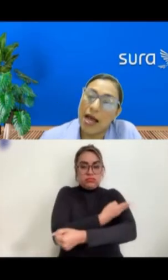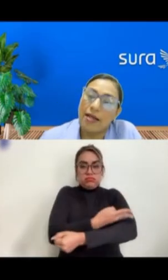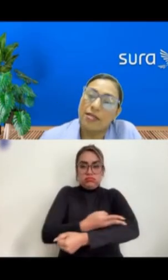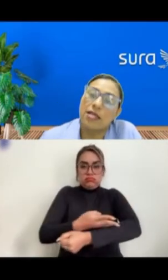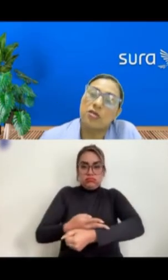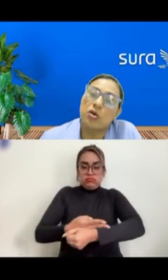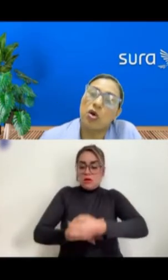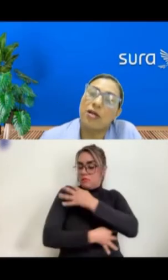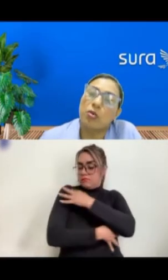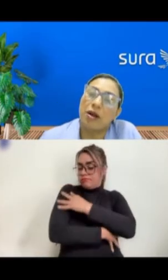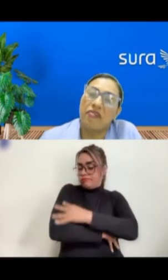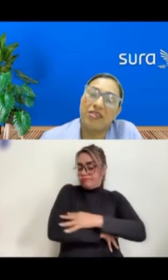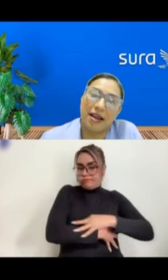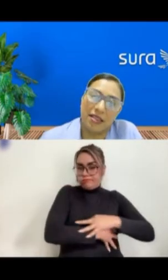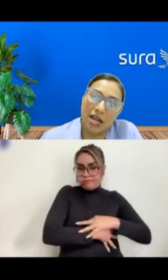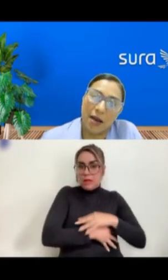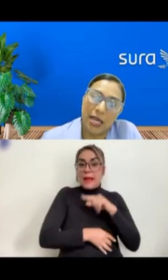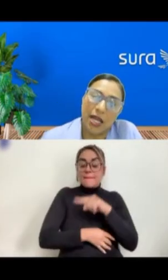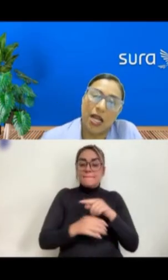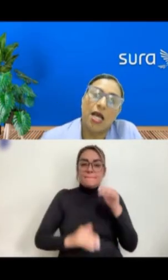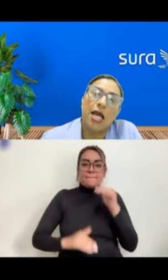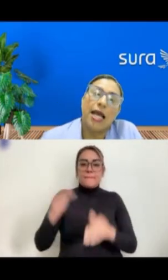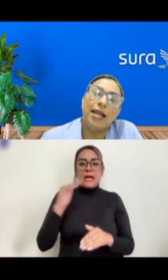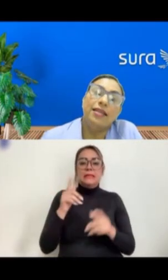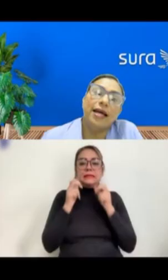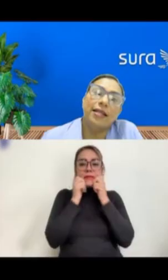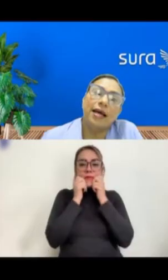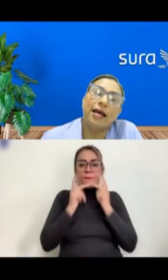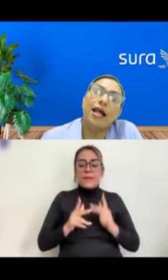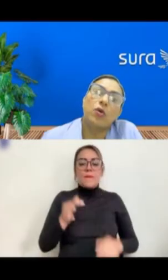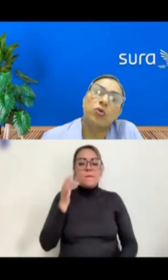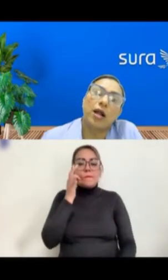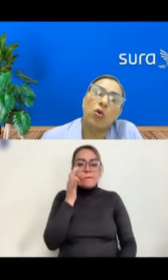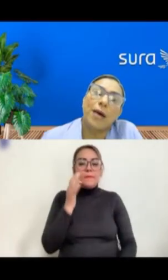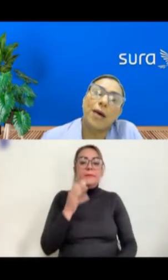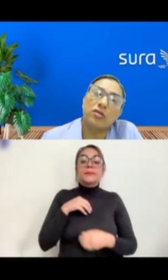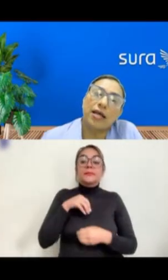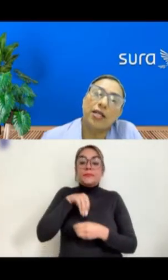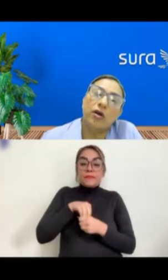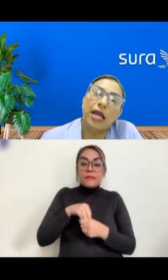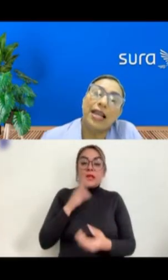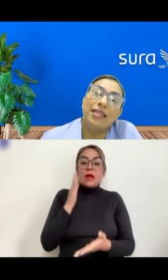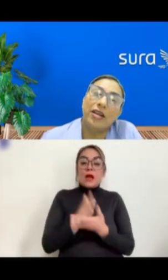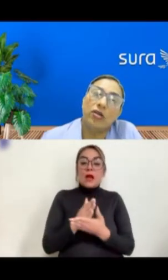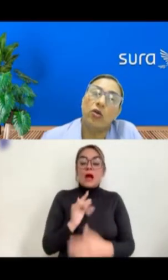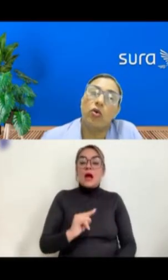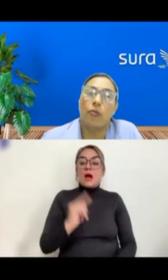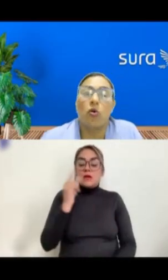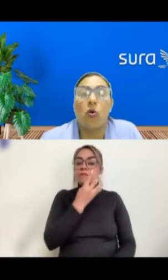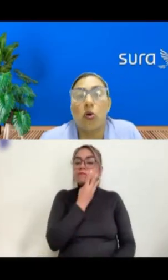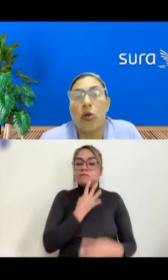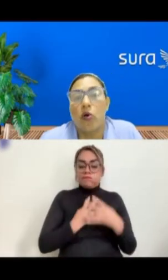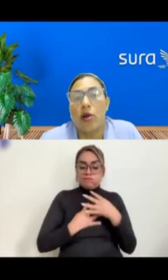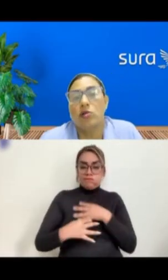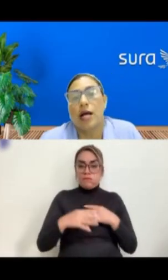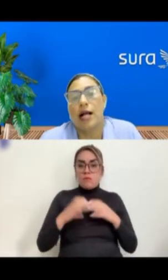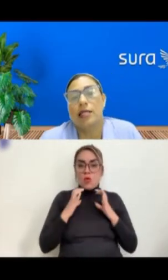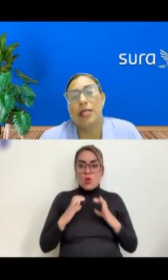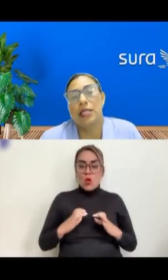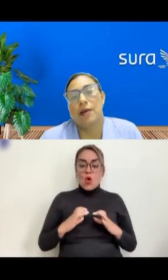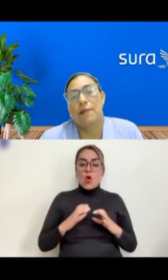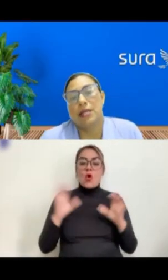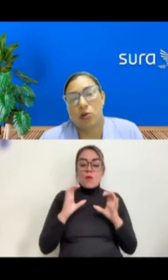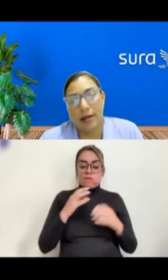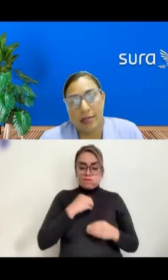vasos capilares, que son los más superficiales de la piel. En la interna, la ruptura de algún vaso sanguíneo en el interior del cuerpo o de